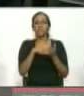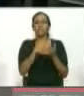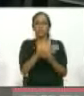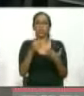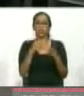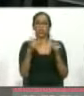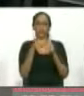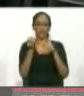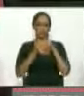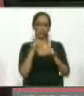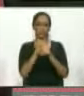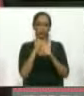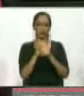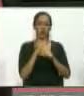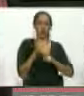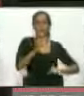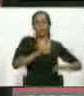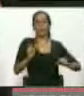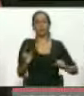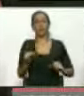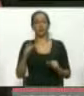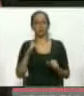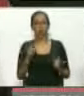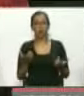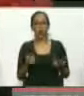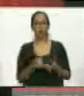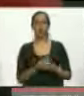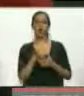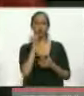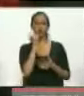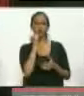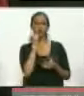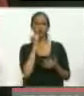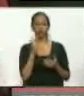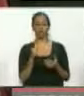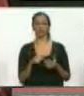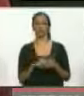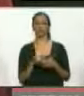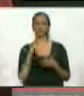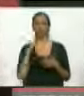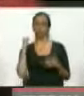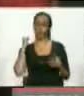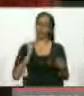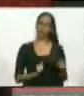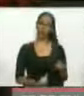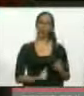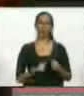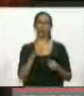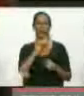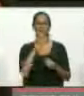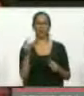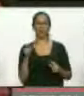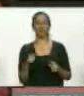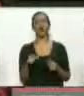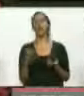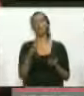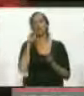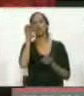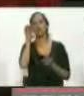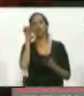chamba y como estos personajes son unos pusilánime como estos personajes son unos flojos como estos personajes son unos chorros